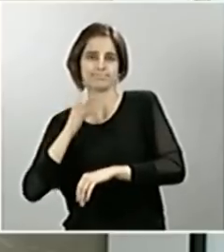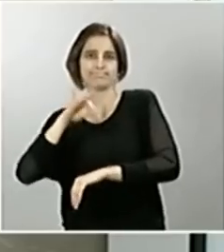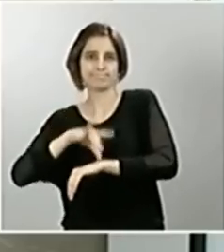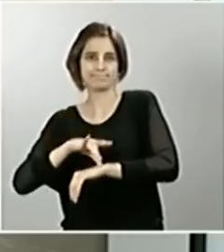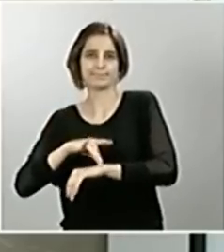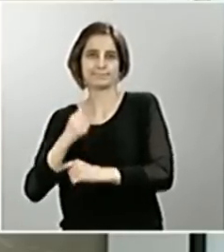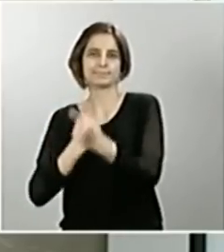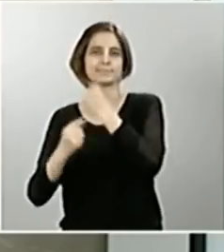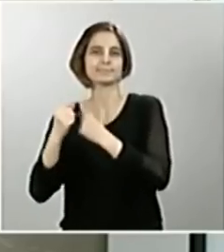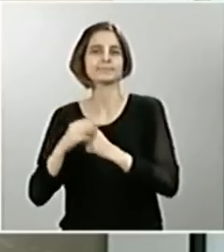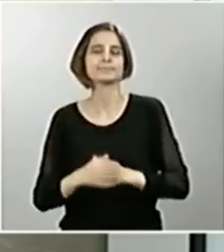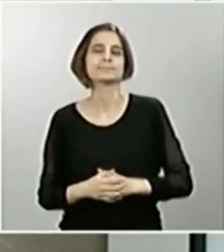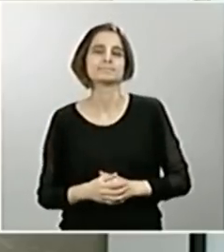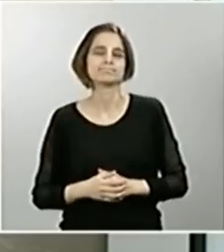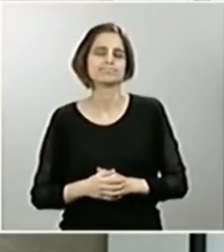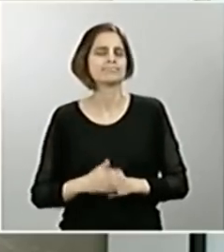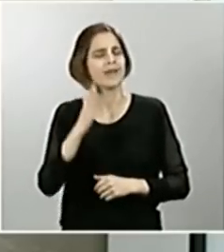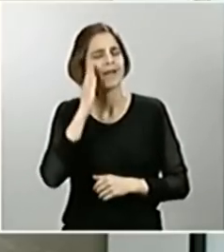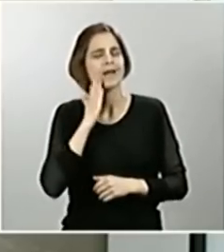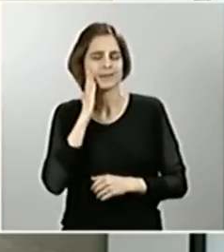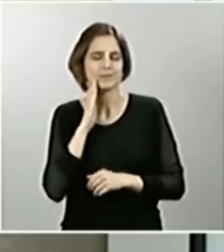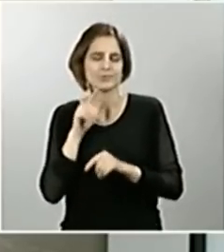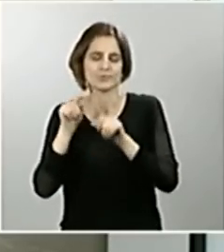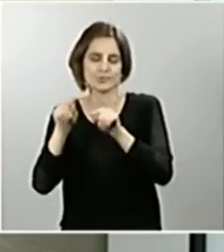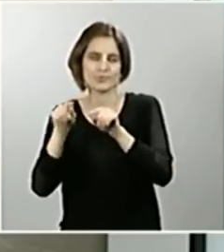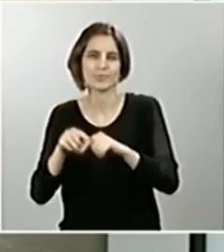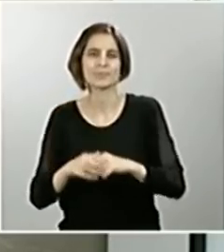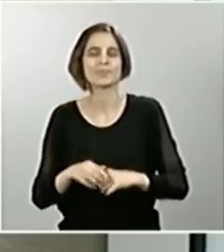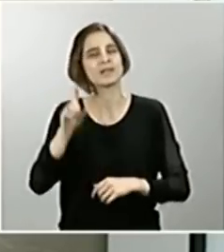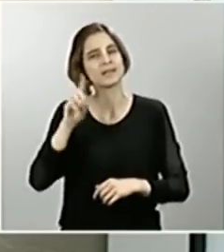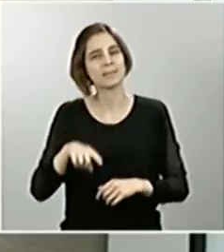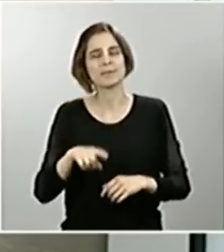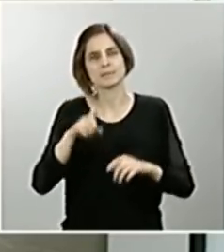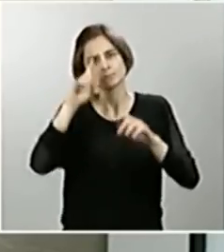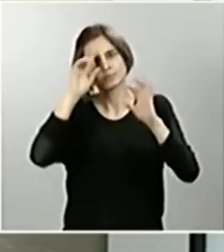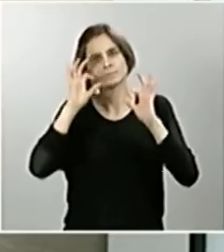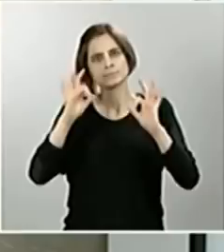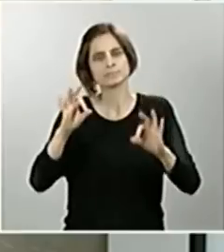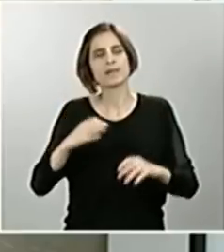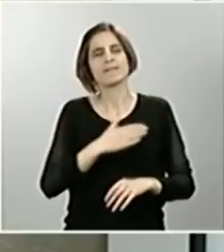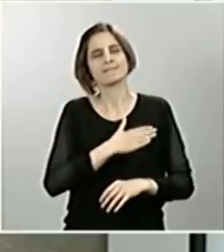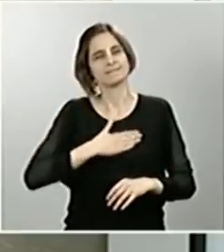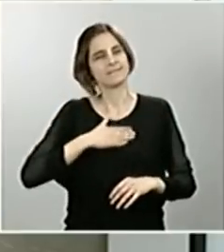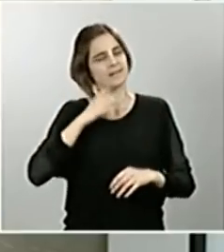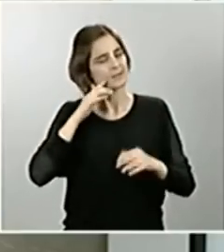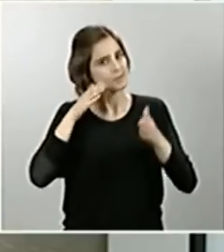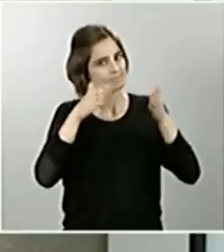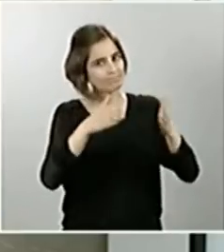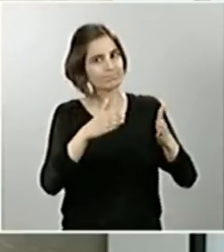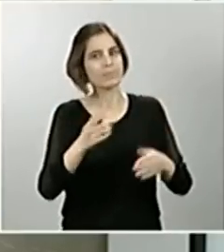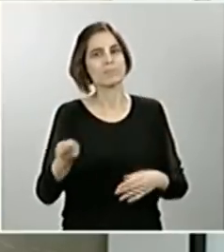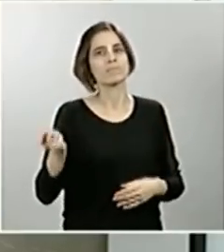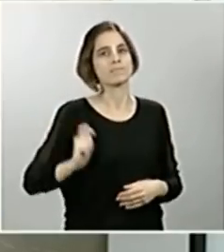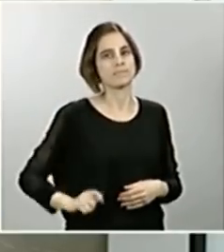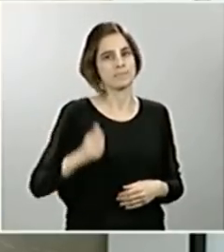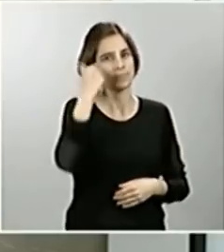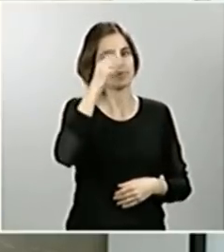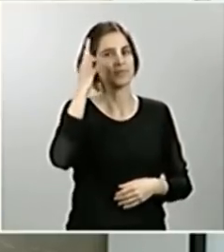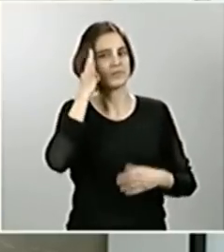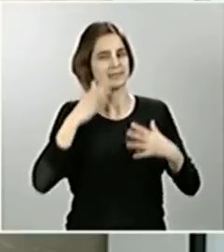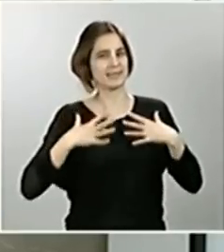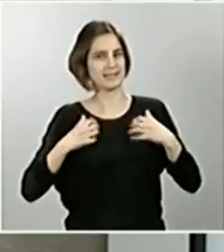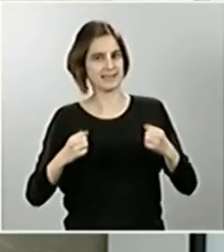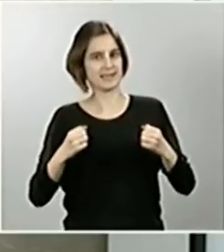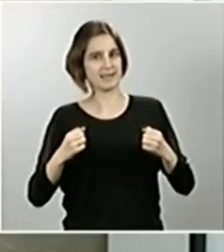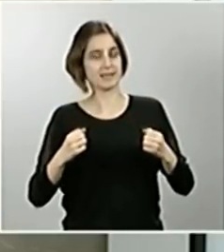noso cariño, valla con eles. Tambén quero dirigirme, por suposto, aos profesionales e as profesionales da sanidade, pero tamén aos